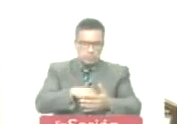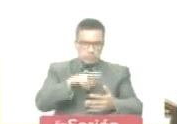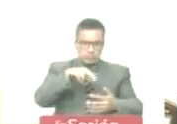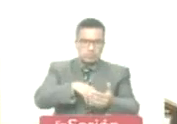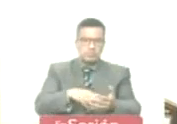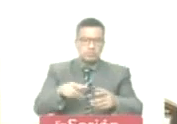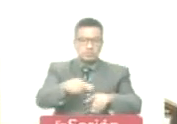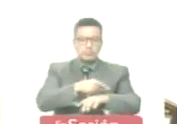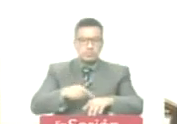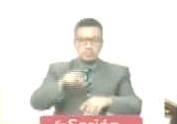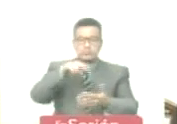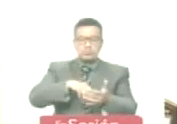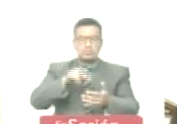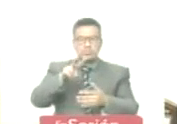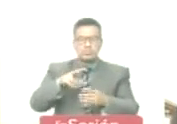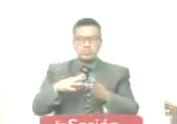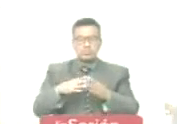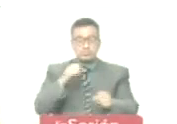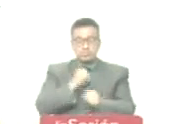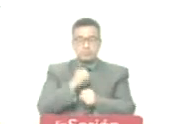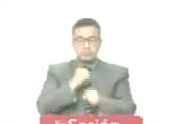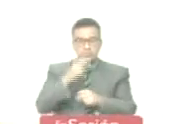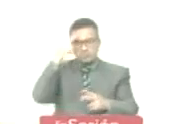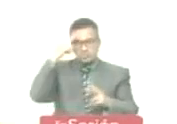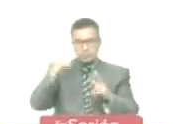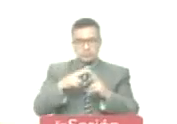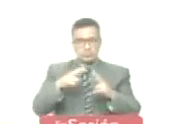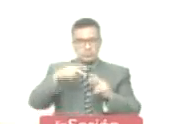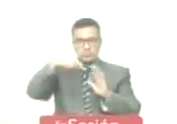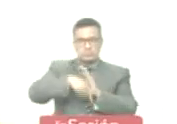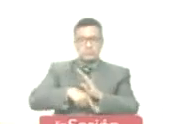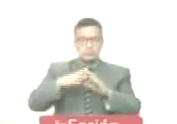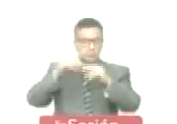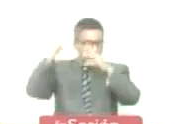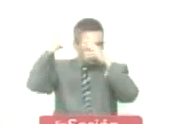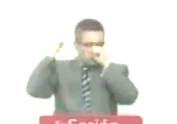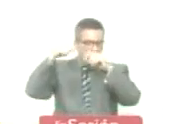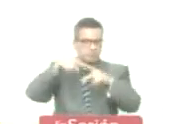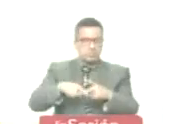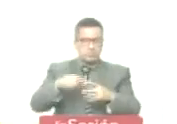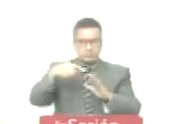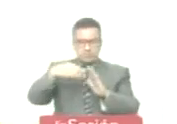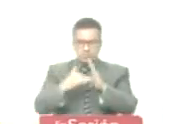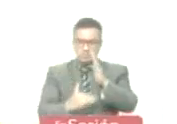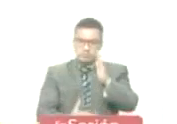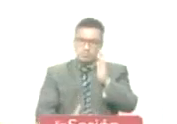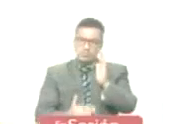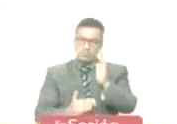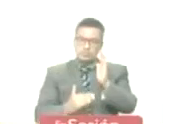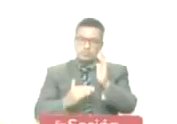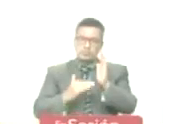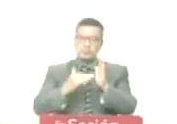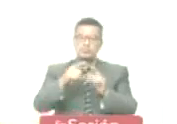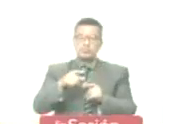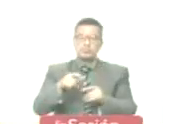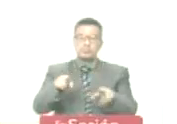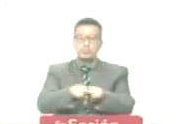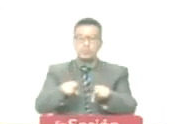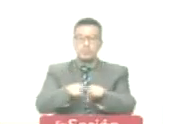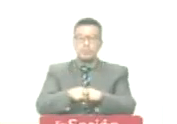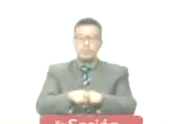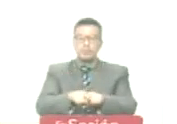2002. Una ardua tarea, conoce profundamente la tarea diplomática desde abajo. Igualmente,